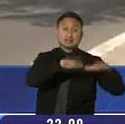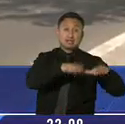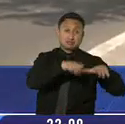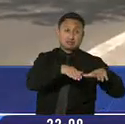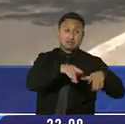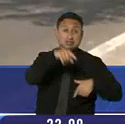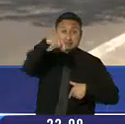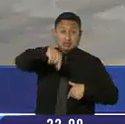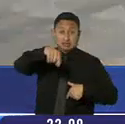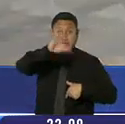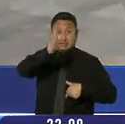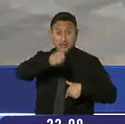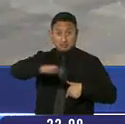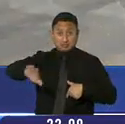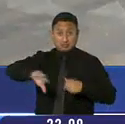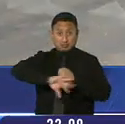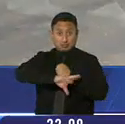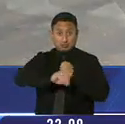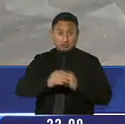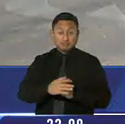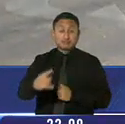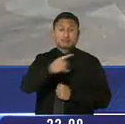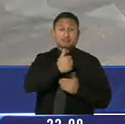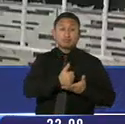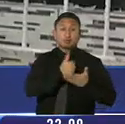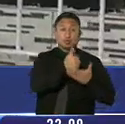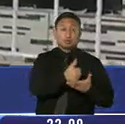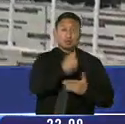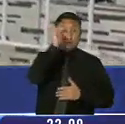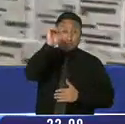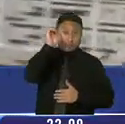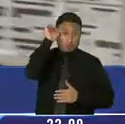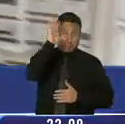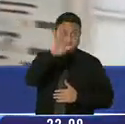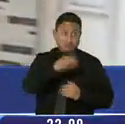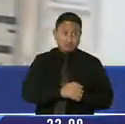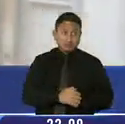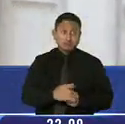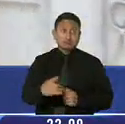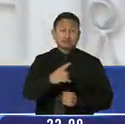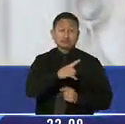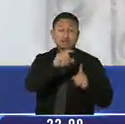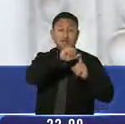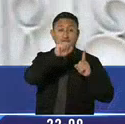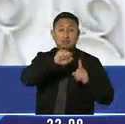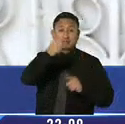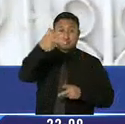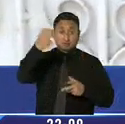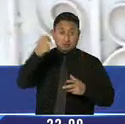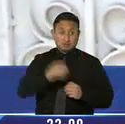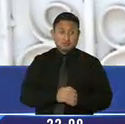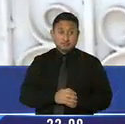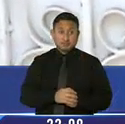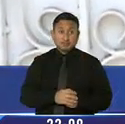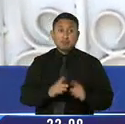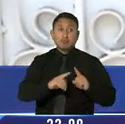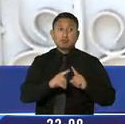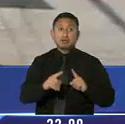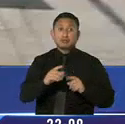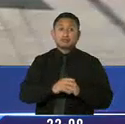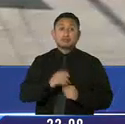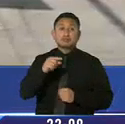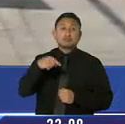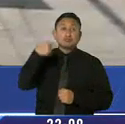calle y que él colaboró con los videos que fueron captados por su sistema de vigilancia. Sin embargo, al día siguiente, algunos